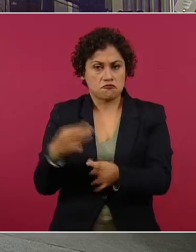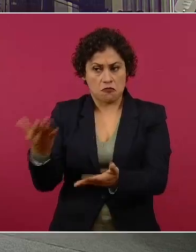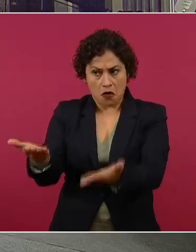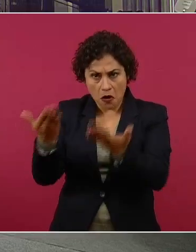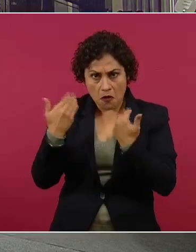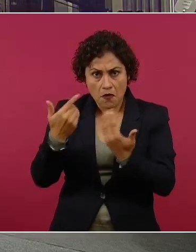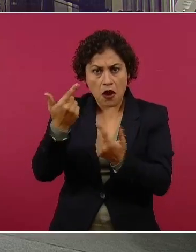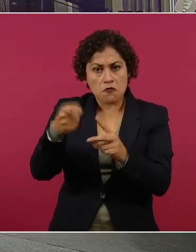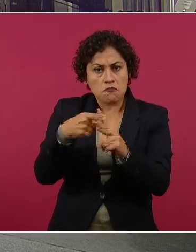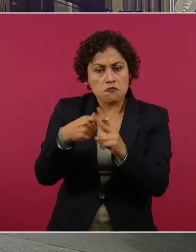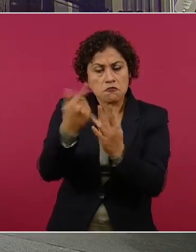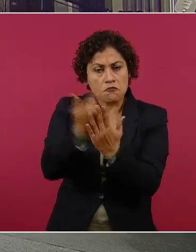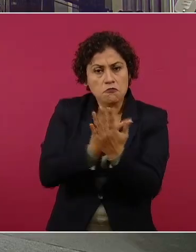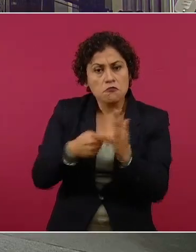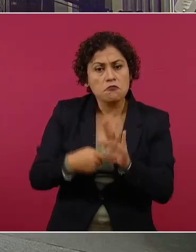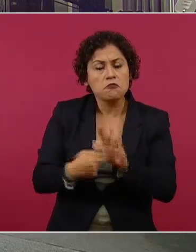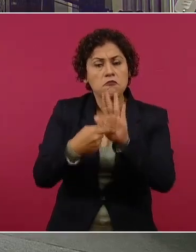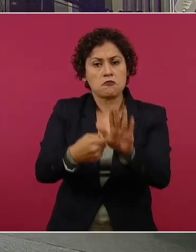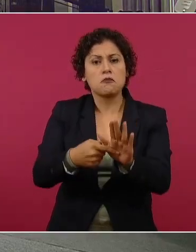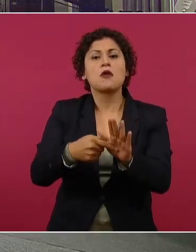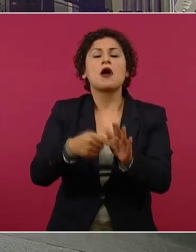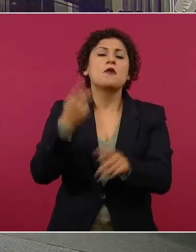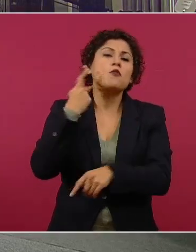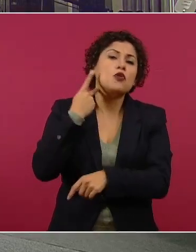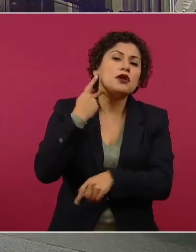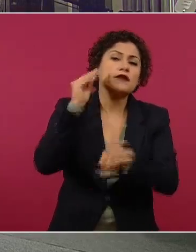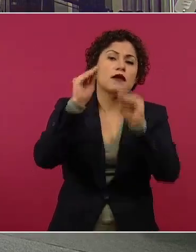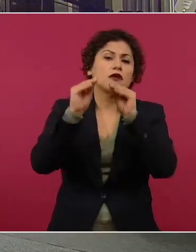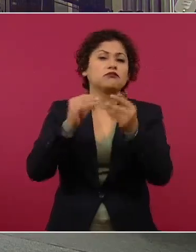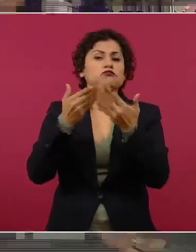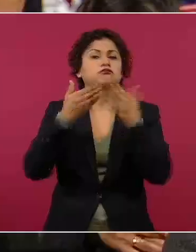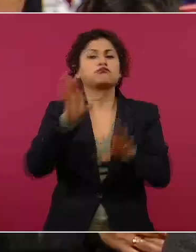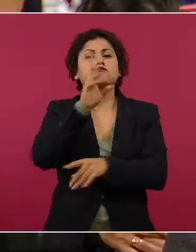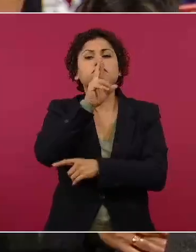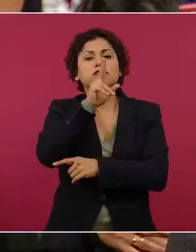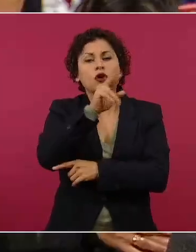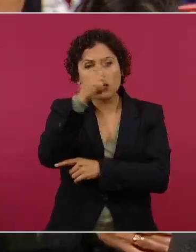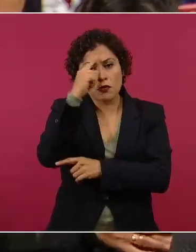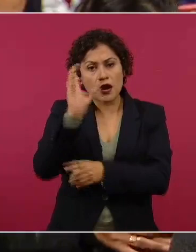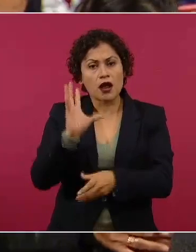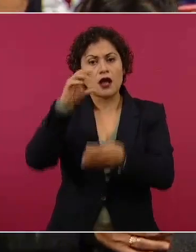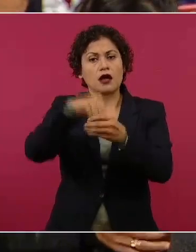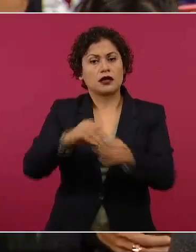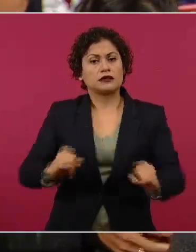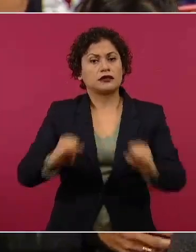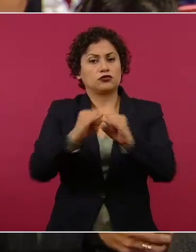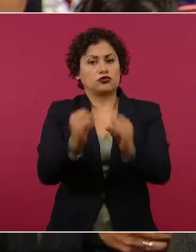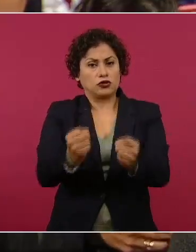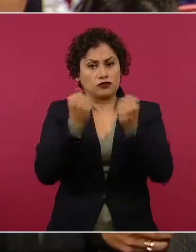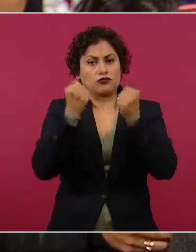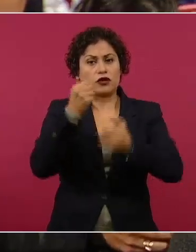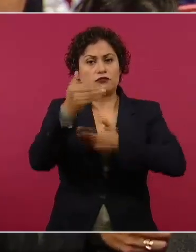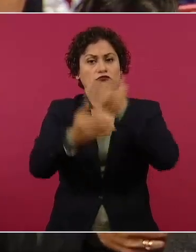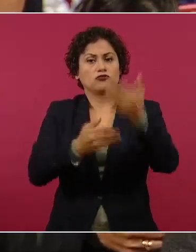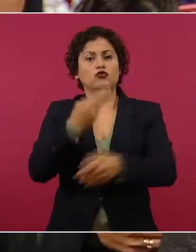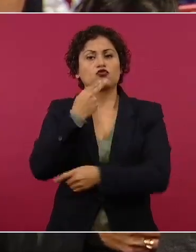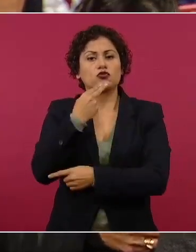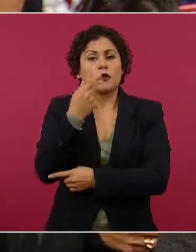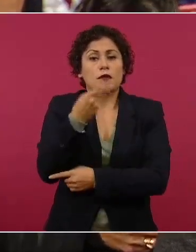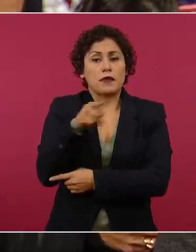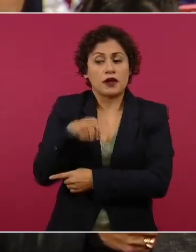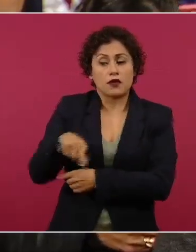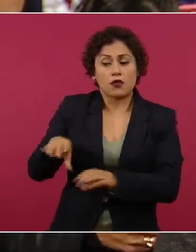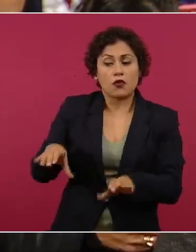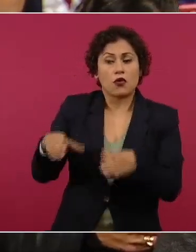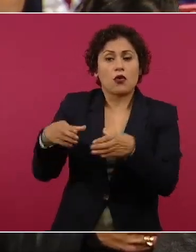se construyan mejores políticas públicas, así tener instituciones fuertes que realmente sirvan. Pero paradójicamente estos órganos ciudadanos